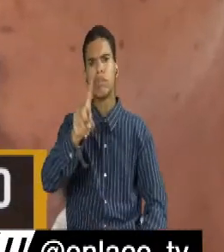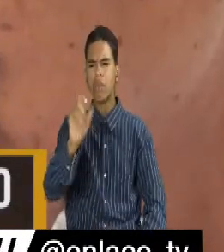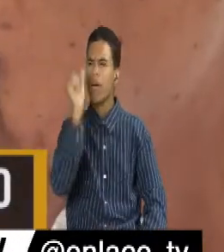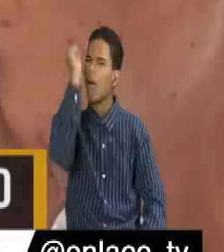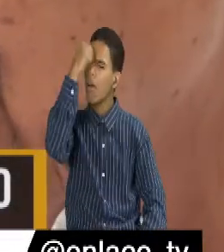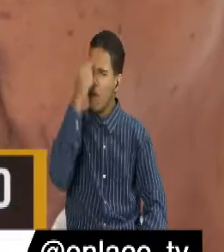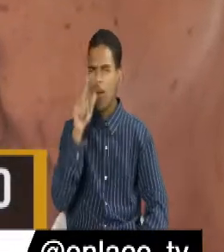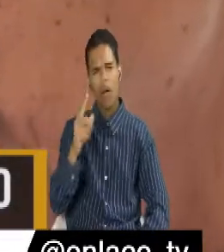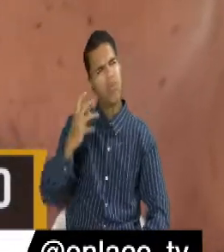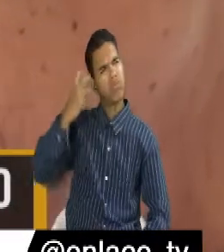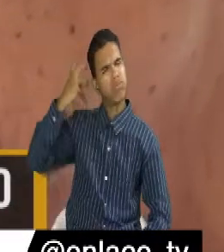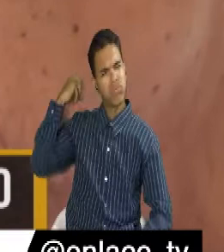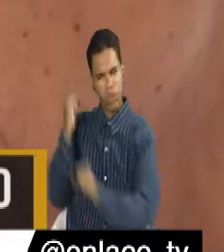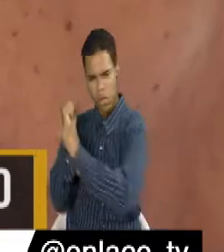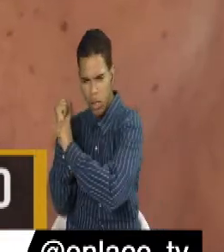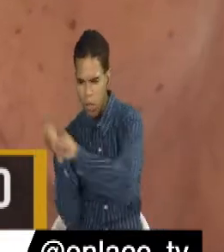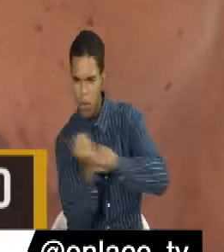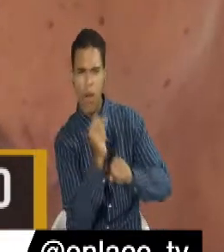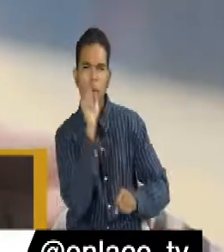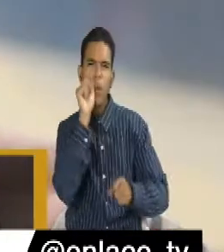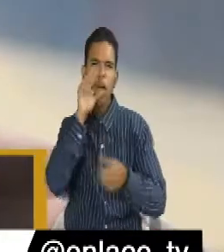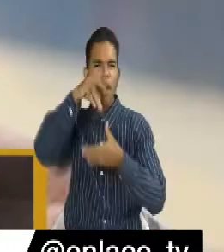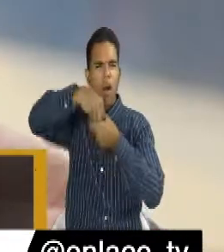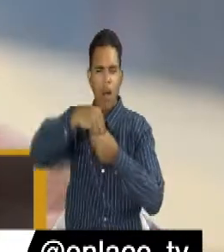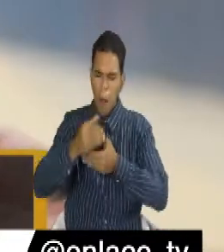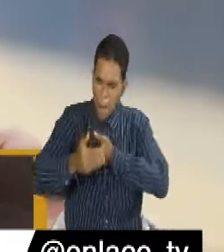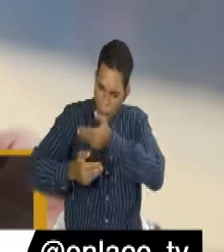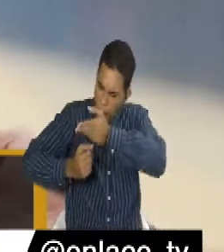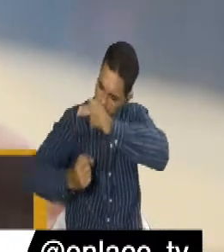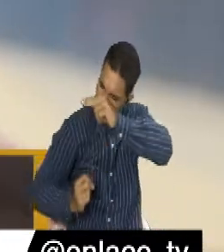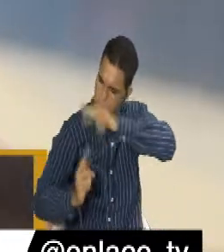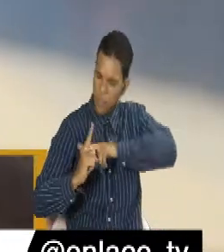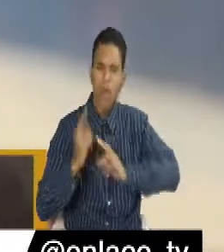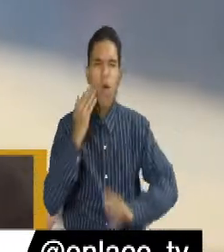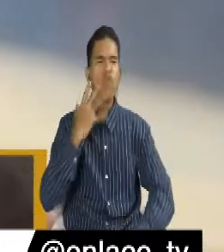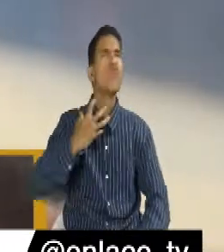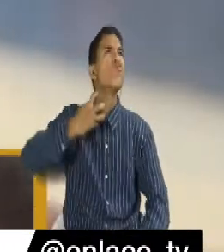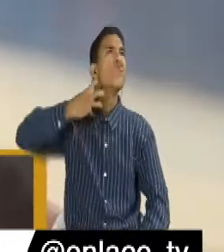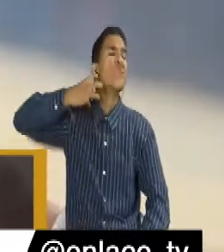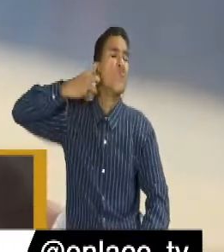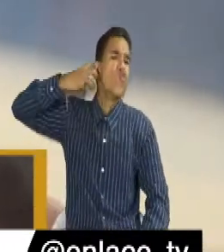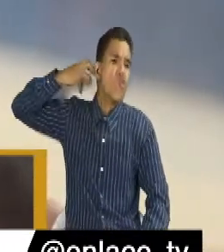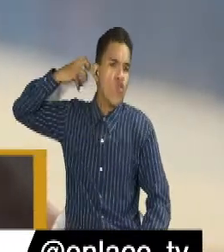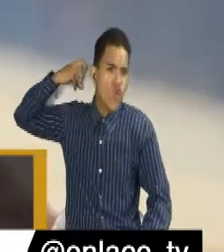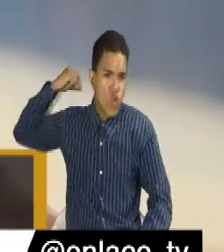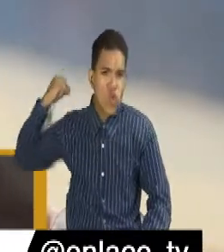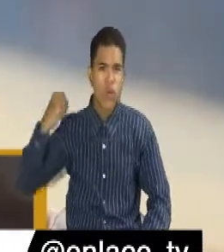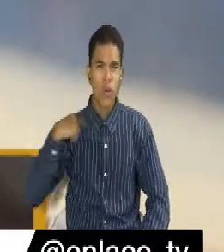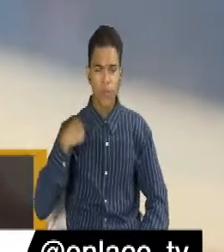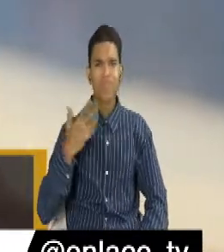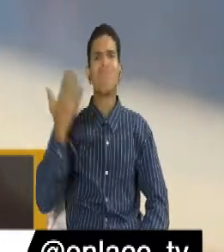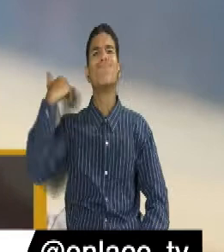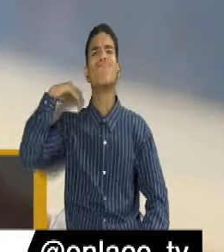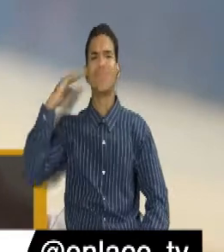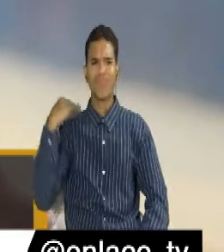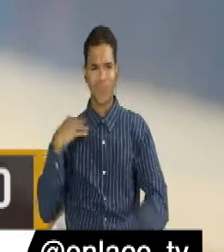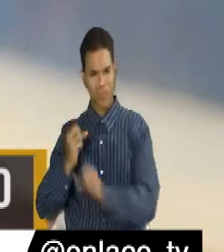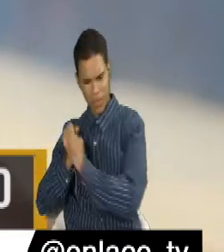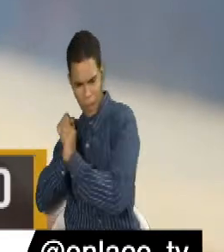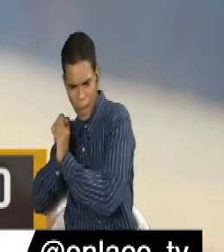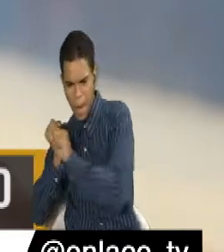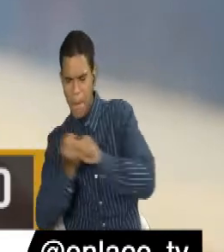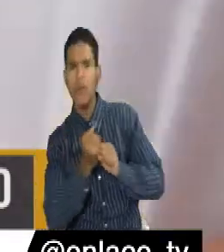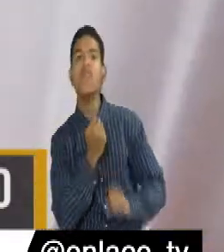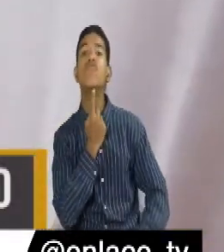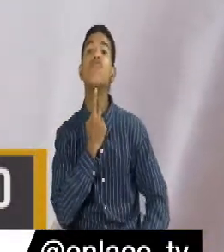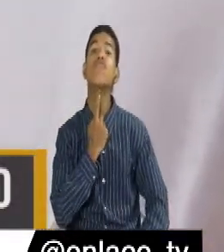del deporte de la pelota caliente en la ciudad. Ha tomado buena voluntad. Desde que se inició, él comenzó a que se arreglaran las obras